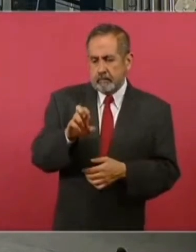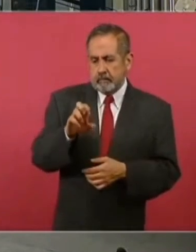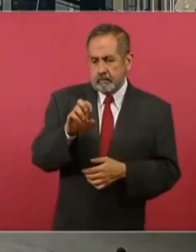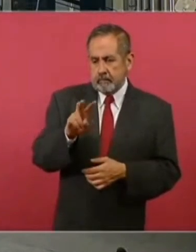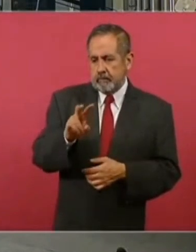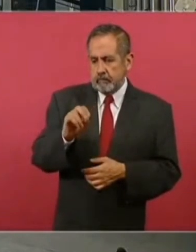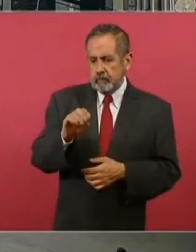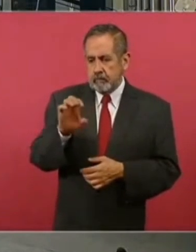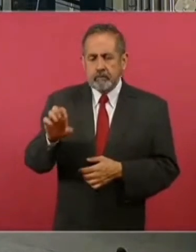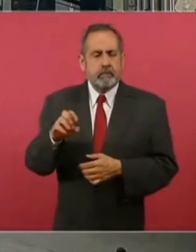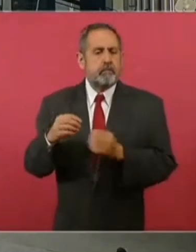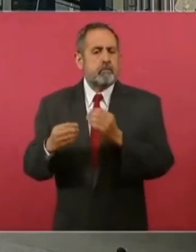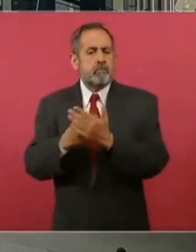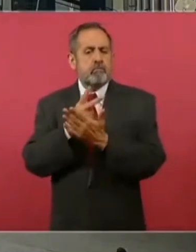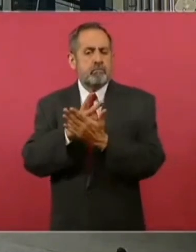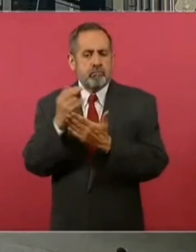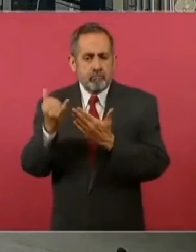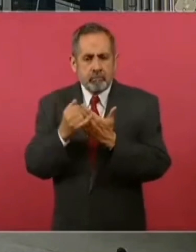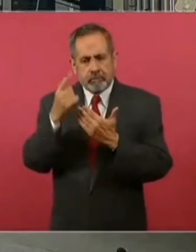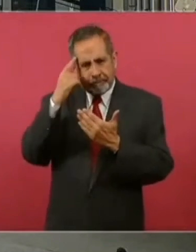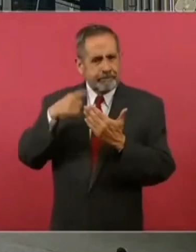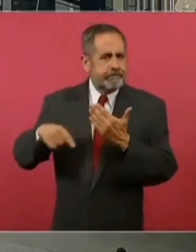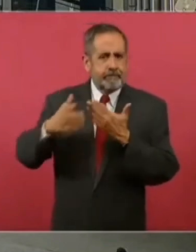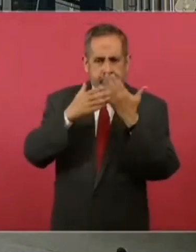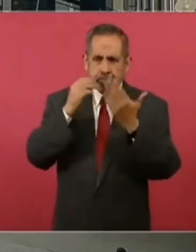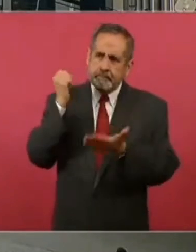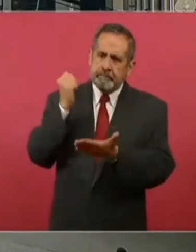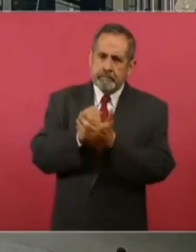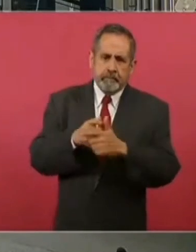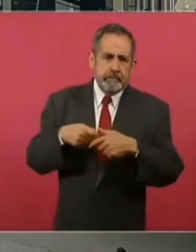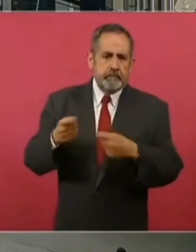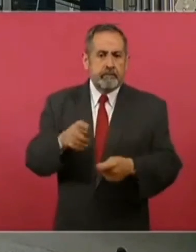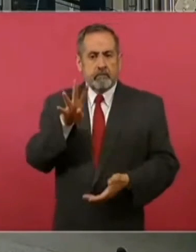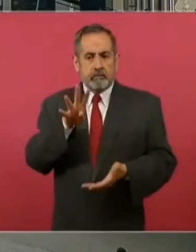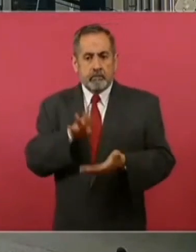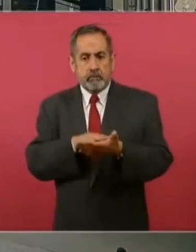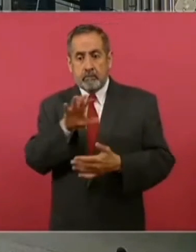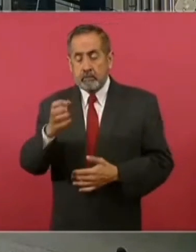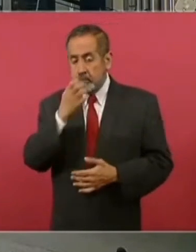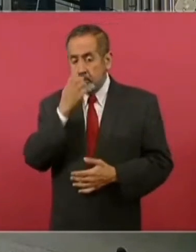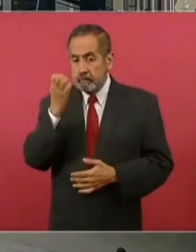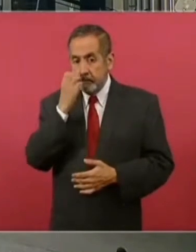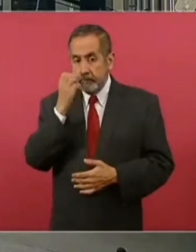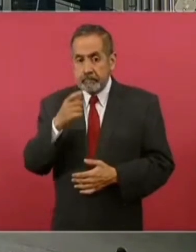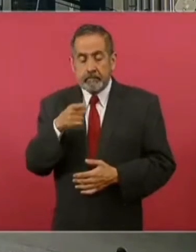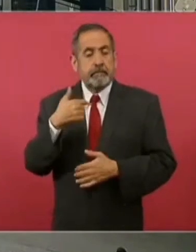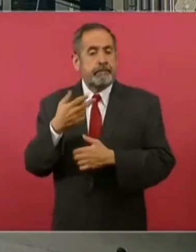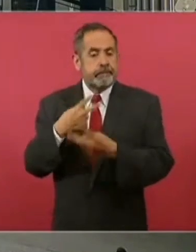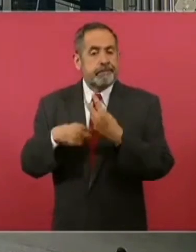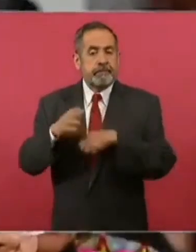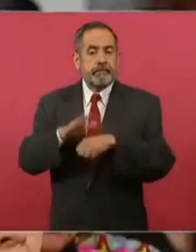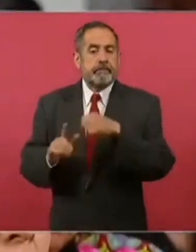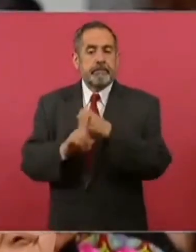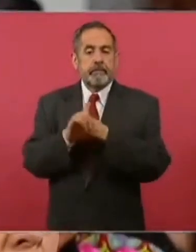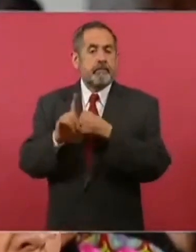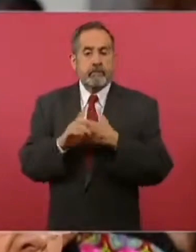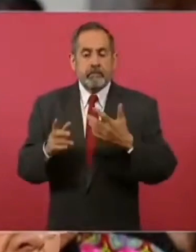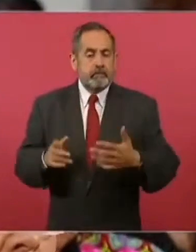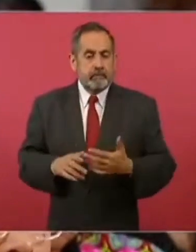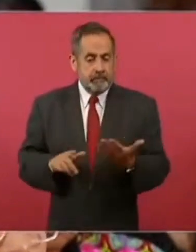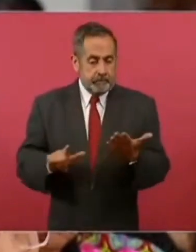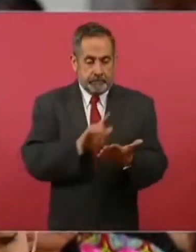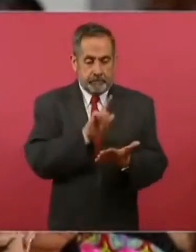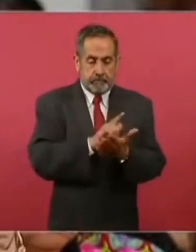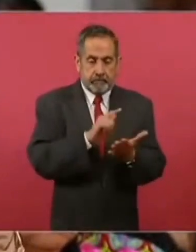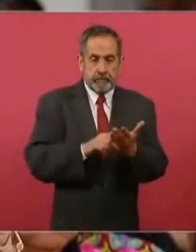autorización para nuevos planes de estudio para todas las escuelas, y son más de 4.500 escuelas que se les viene este problema, porque por